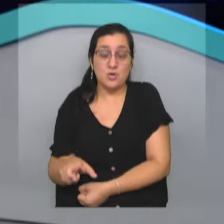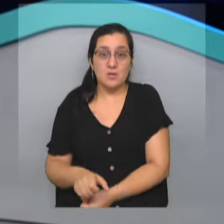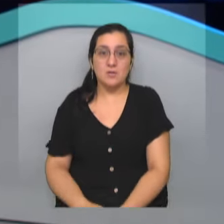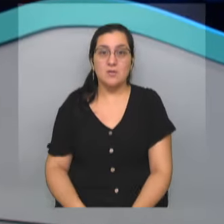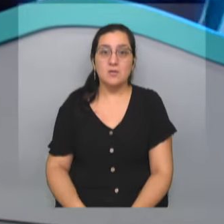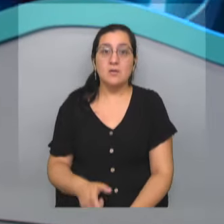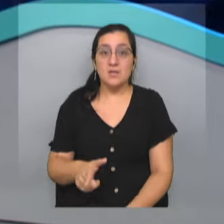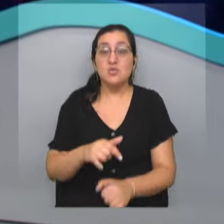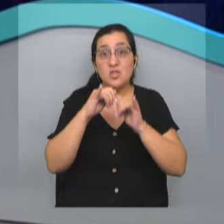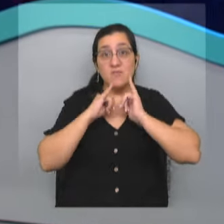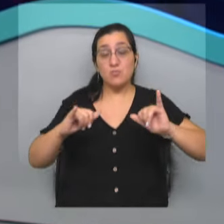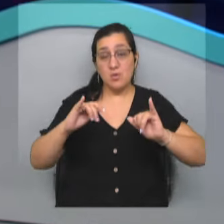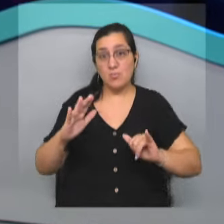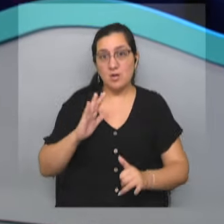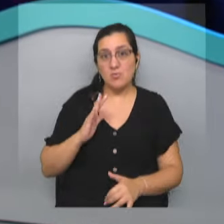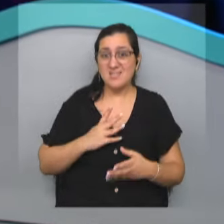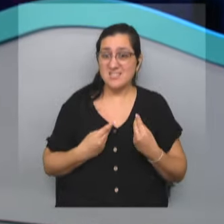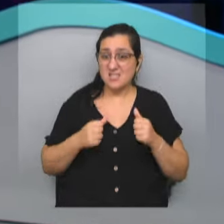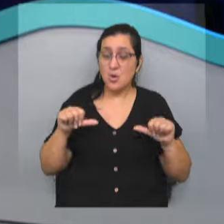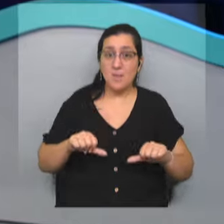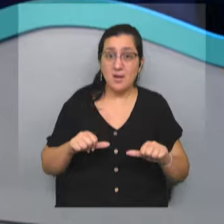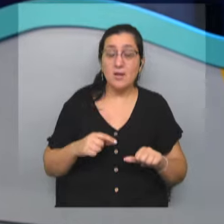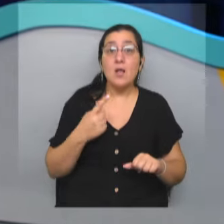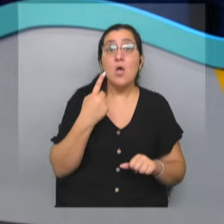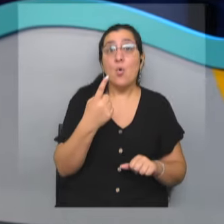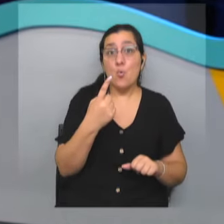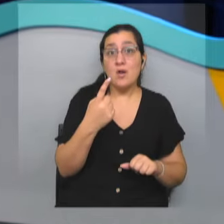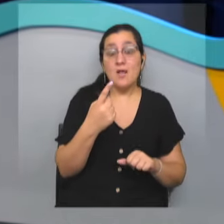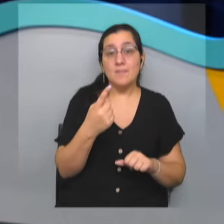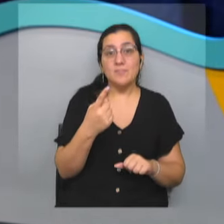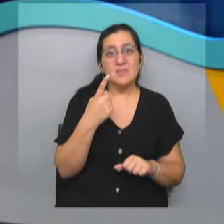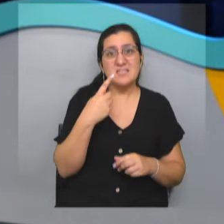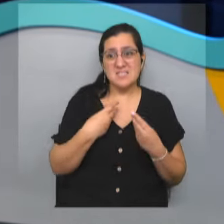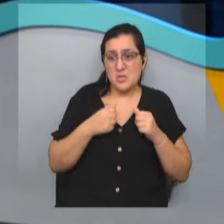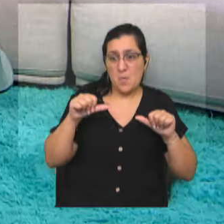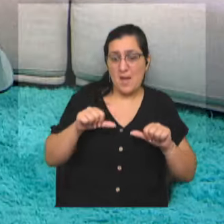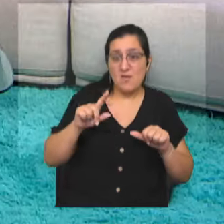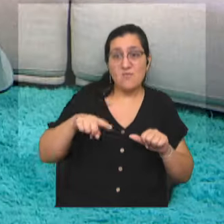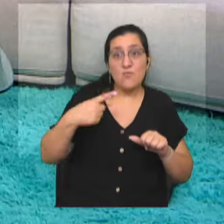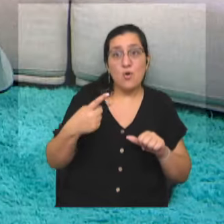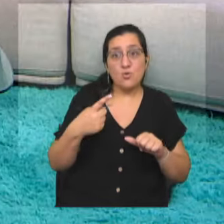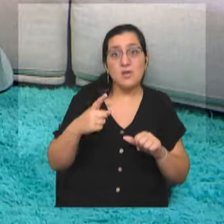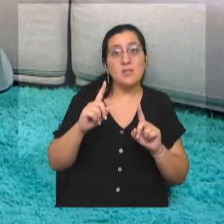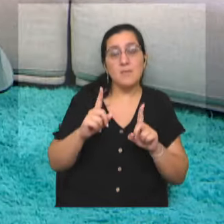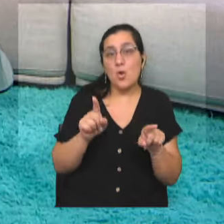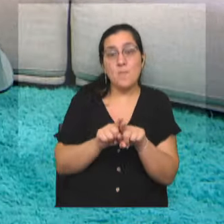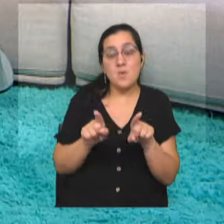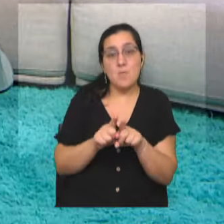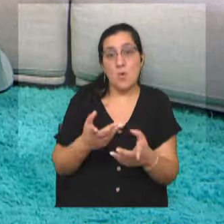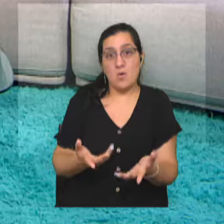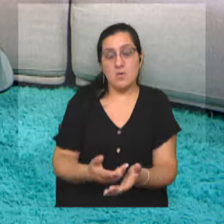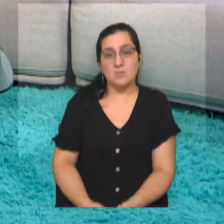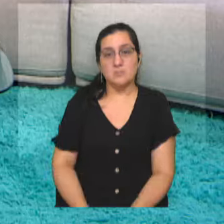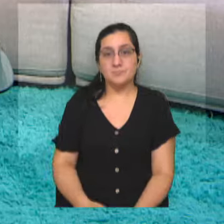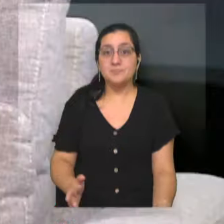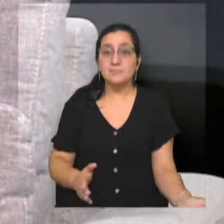porque las chicas se sintieron mal. Otra chica, una amiga lo había filmado, claro. Y ellas lo publicaron y dijeron sí. Que se sintieron mal, se sintieron claro. Tocadas. Más